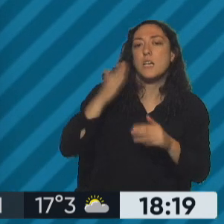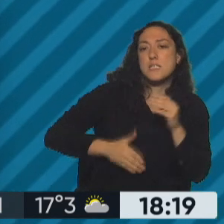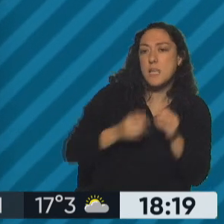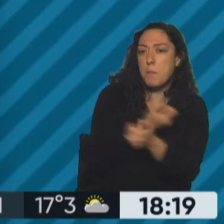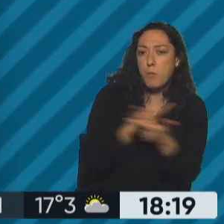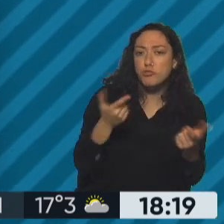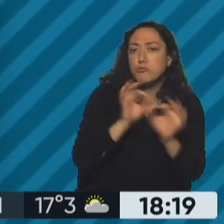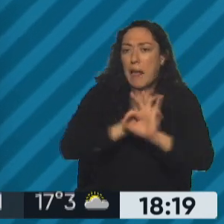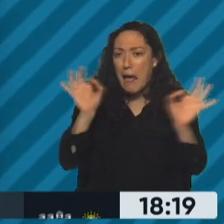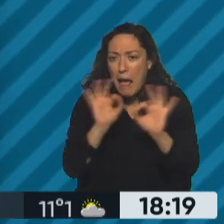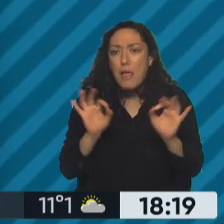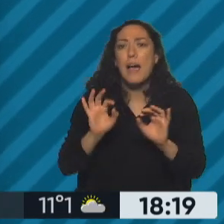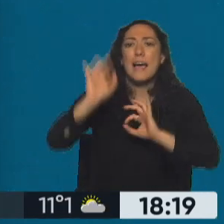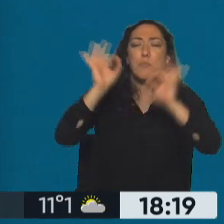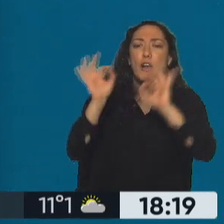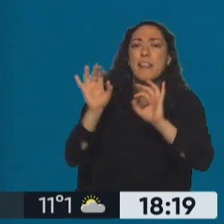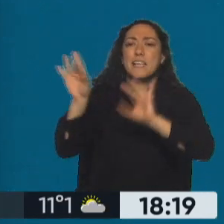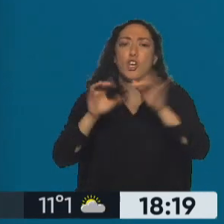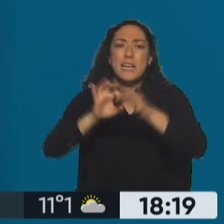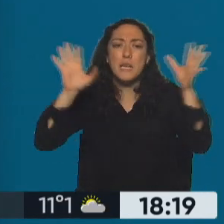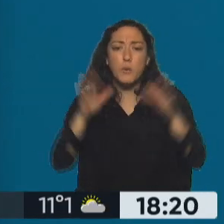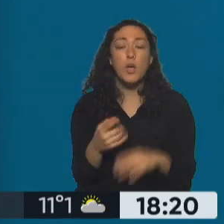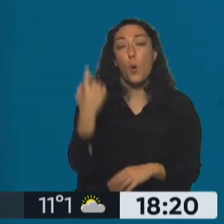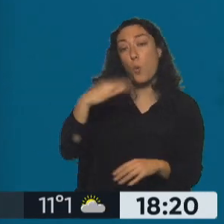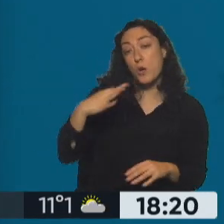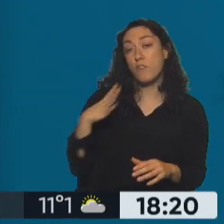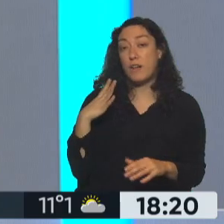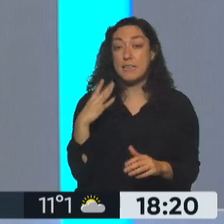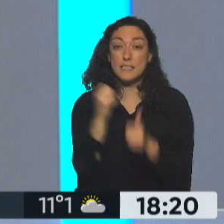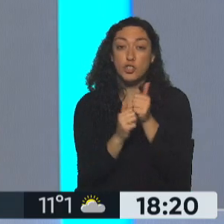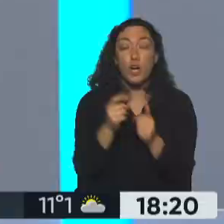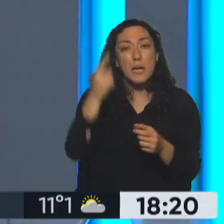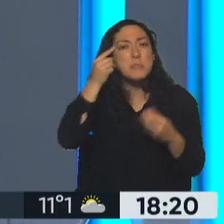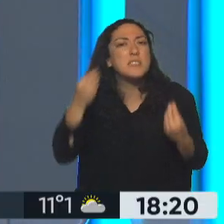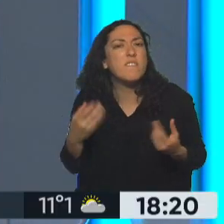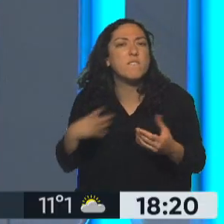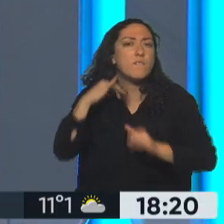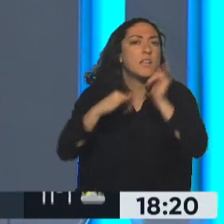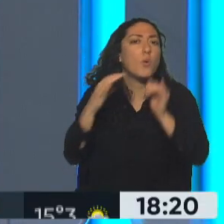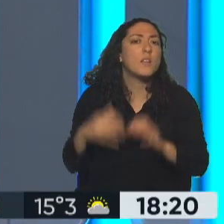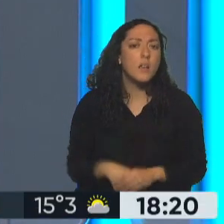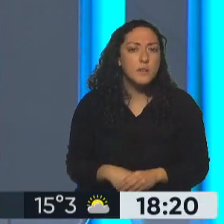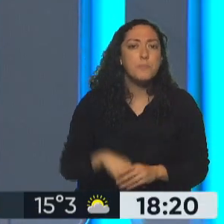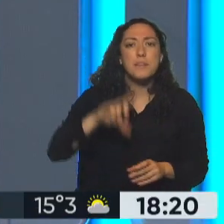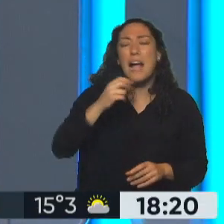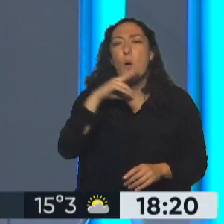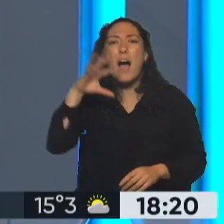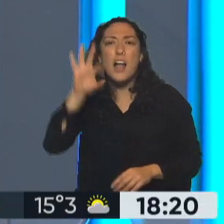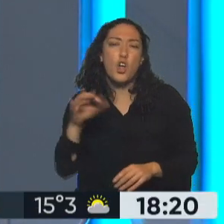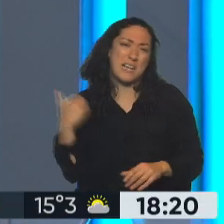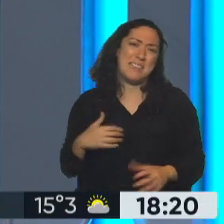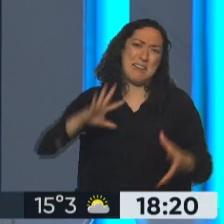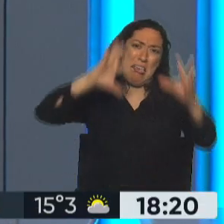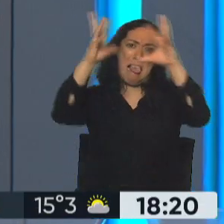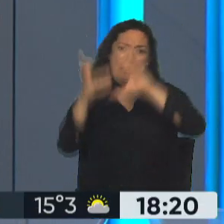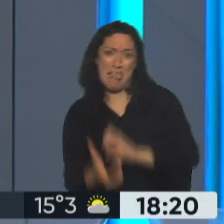elección de monedas, dice Luciano Laspina. ¿Le faltó una parte de la historia a Luciano Laspina, Horacio? ¿Qué pensás? Domingo Cavallo destruyó la Argentina,